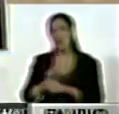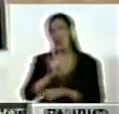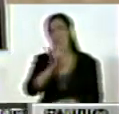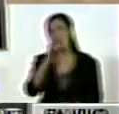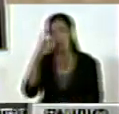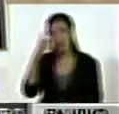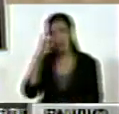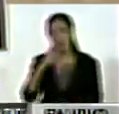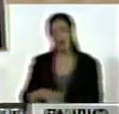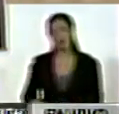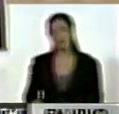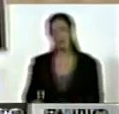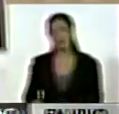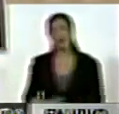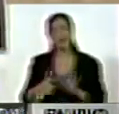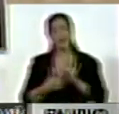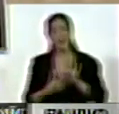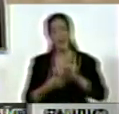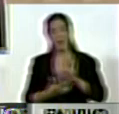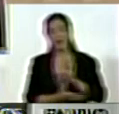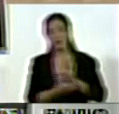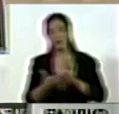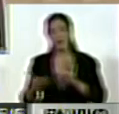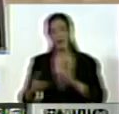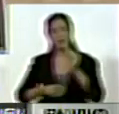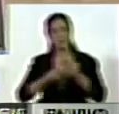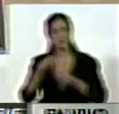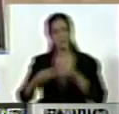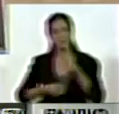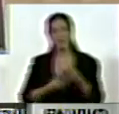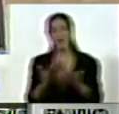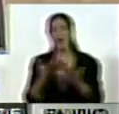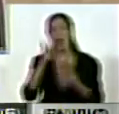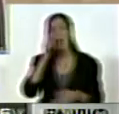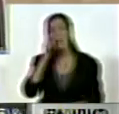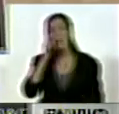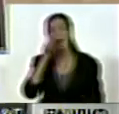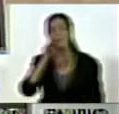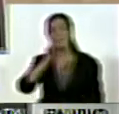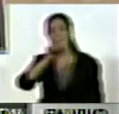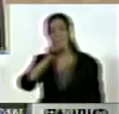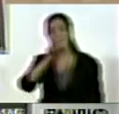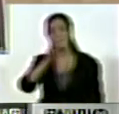4 días la presentación que hace el senador Marco Rubio